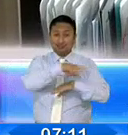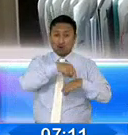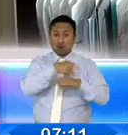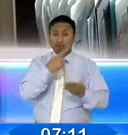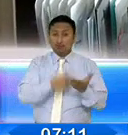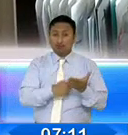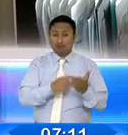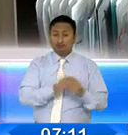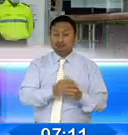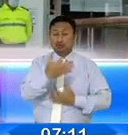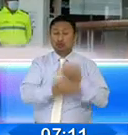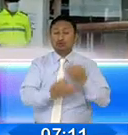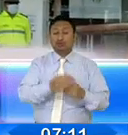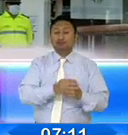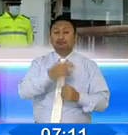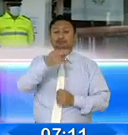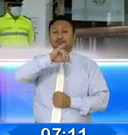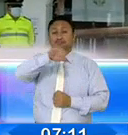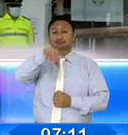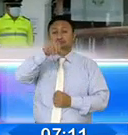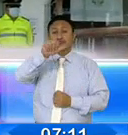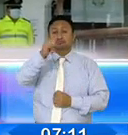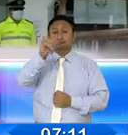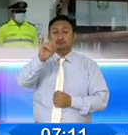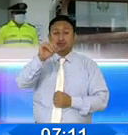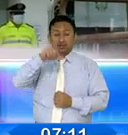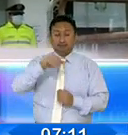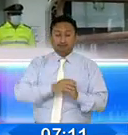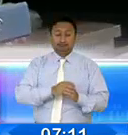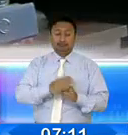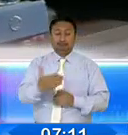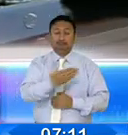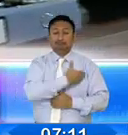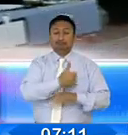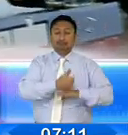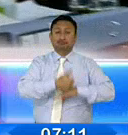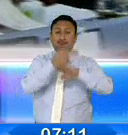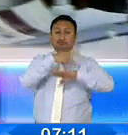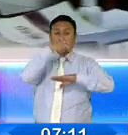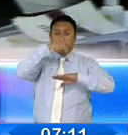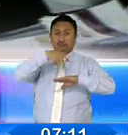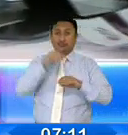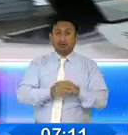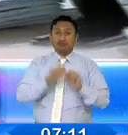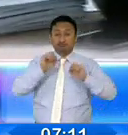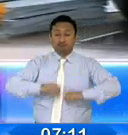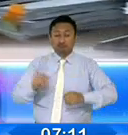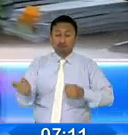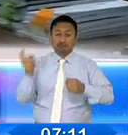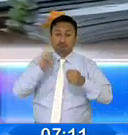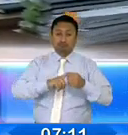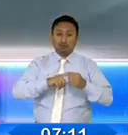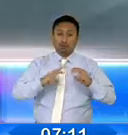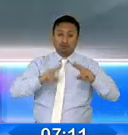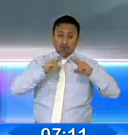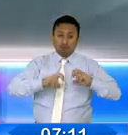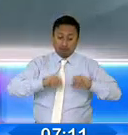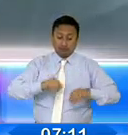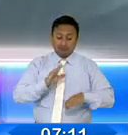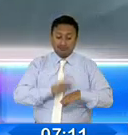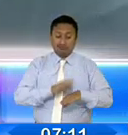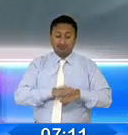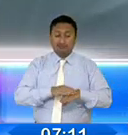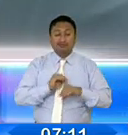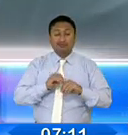Jaya, presidente de la Corte Provincial de Pichincha, resolvió vincular al proceso de investigación por el presunto delito de